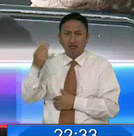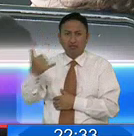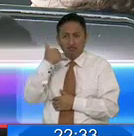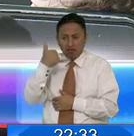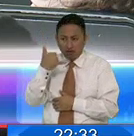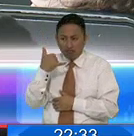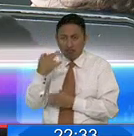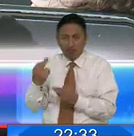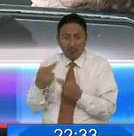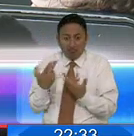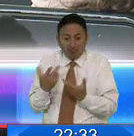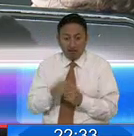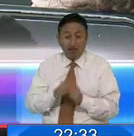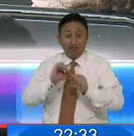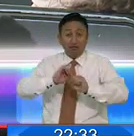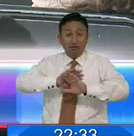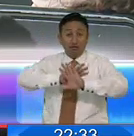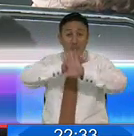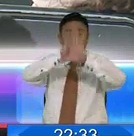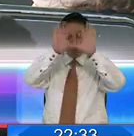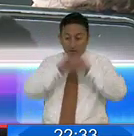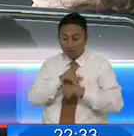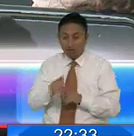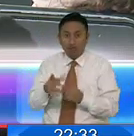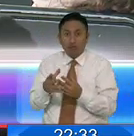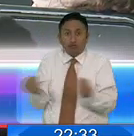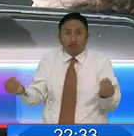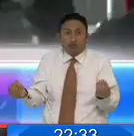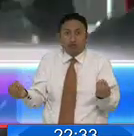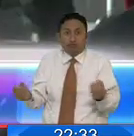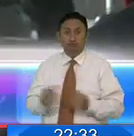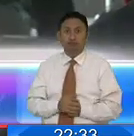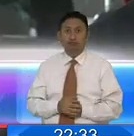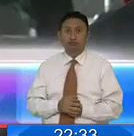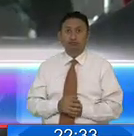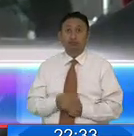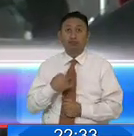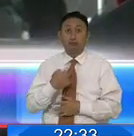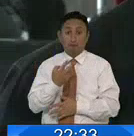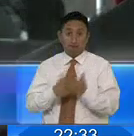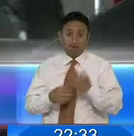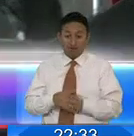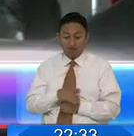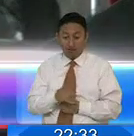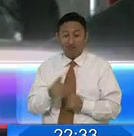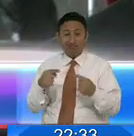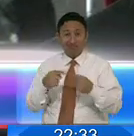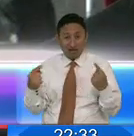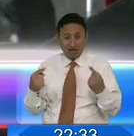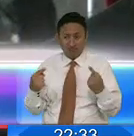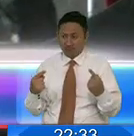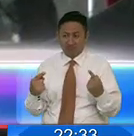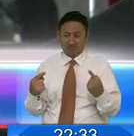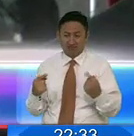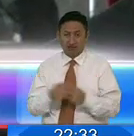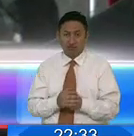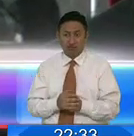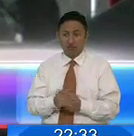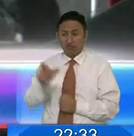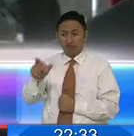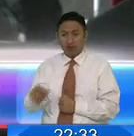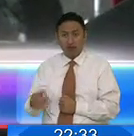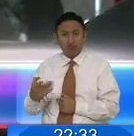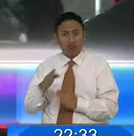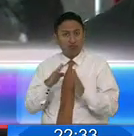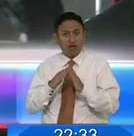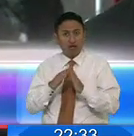llegó el nuevo día y brian desapareció del mapa mi hijo no es para tener ningunos enemigos mi hijo es un hijo de casa